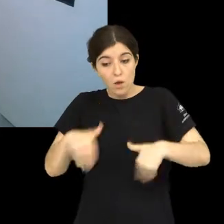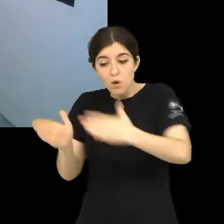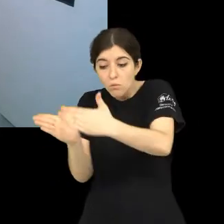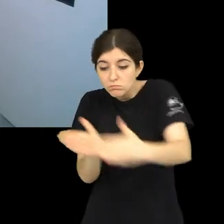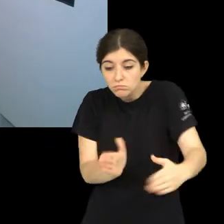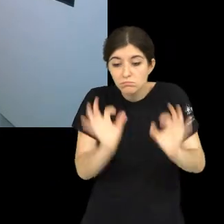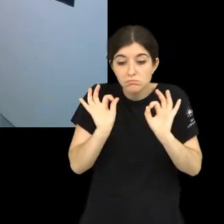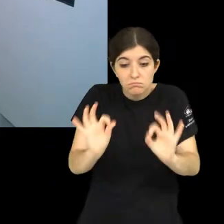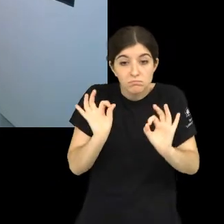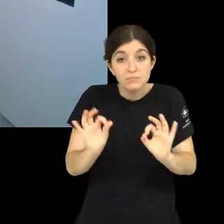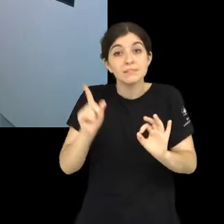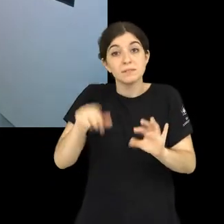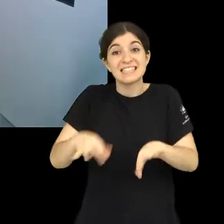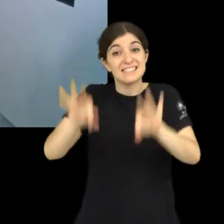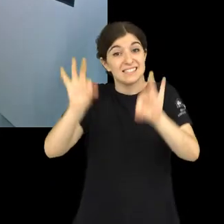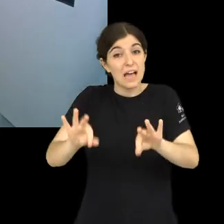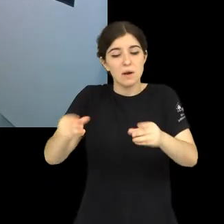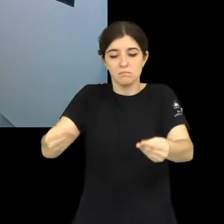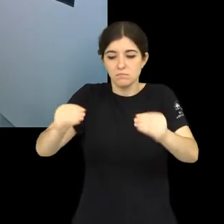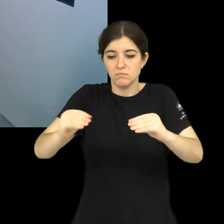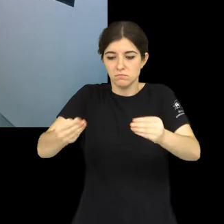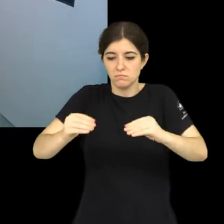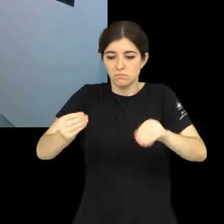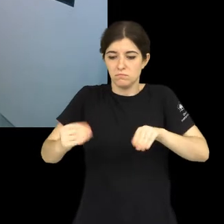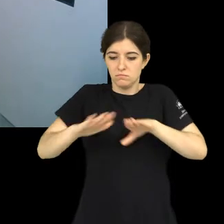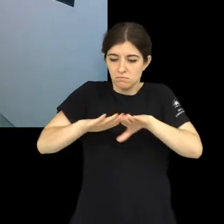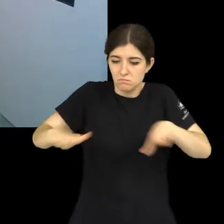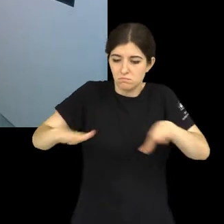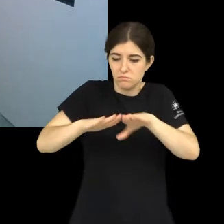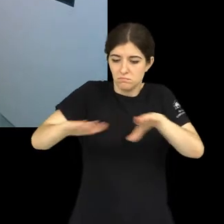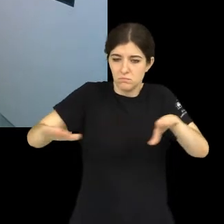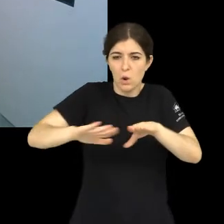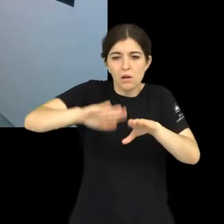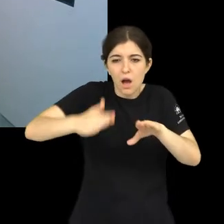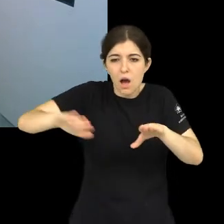Alineamos, colocamos bien la tercera, que no queden arrugas.